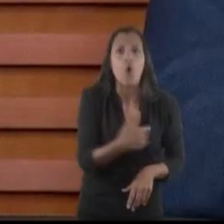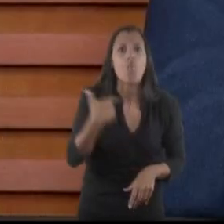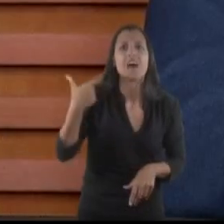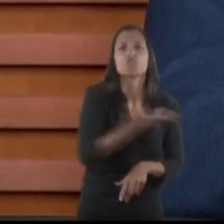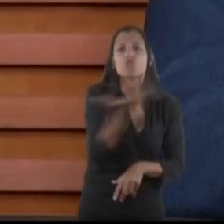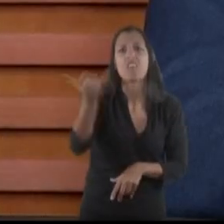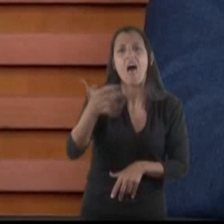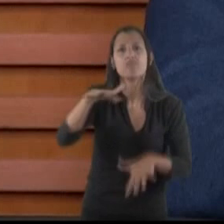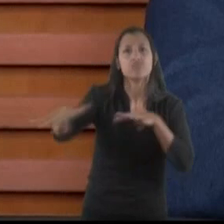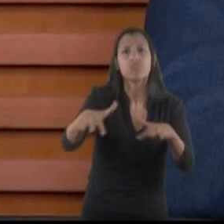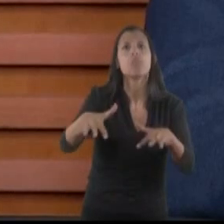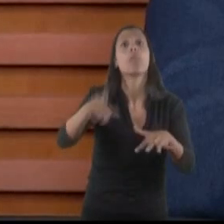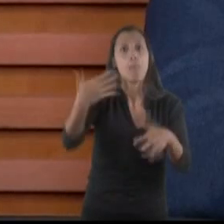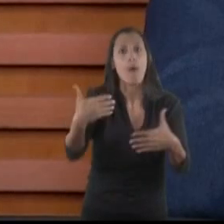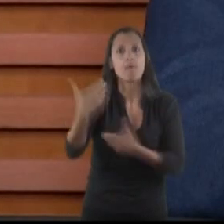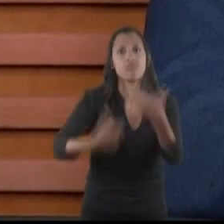social ascendente.